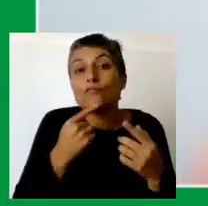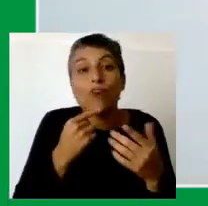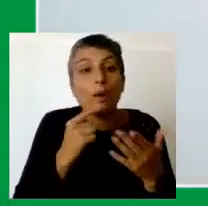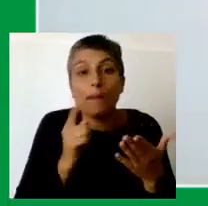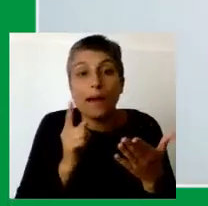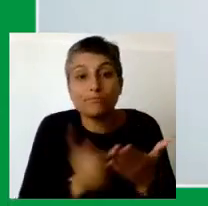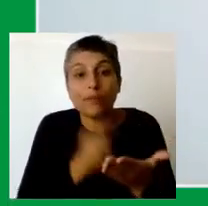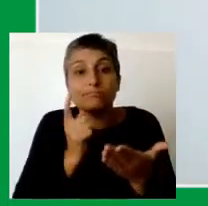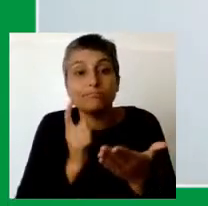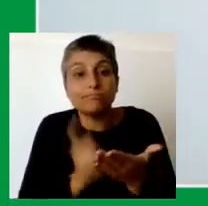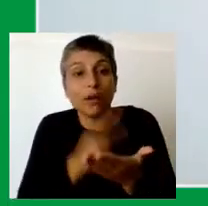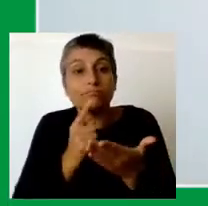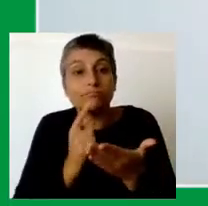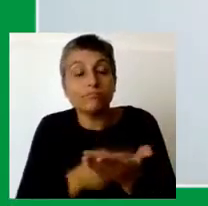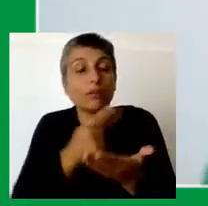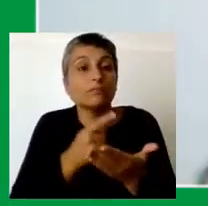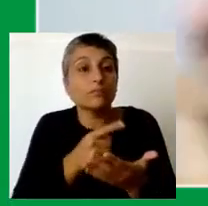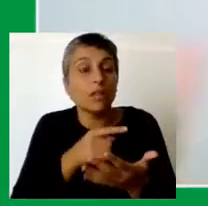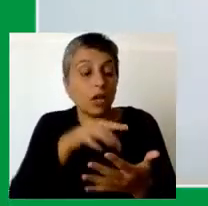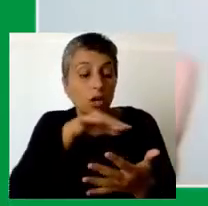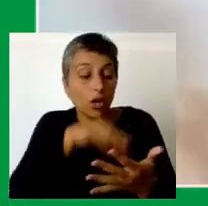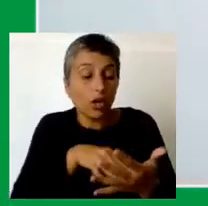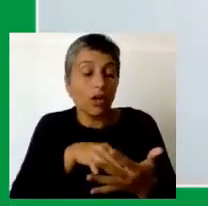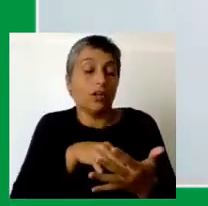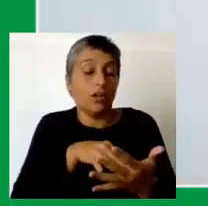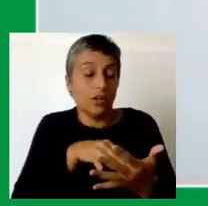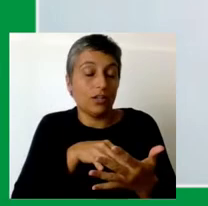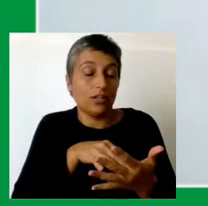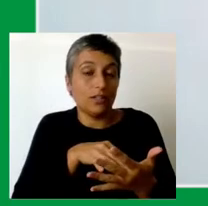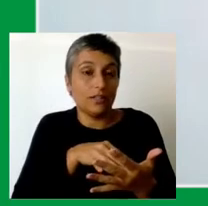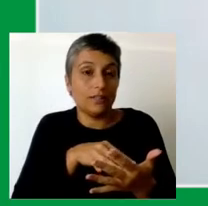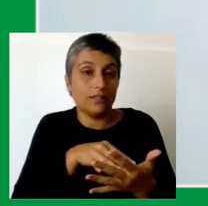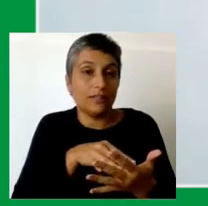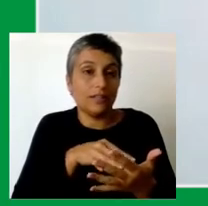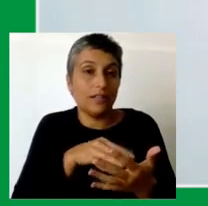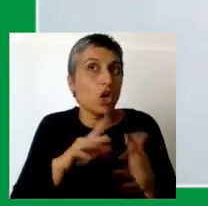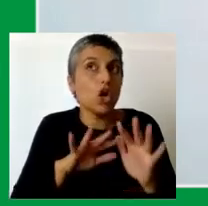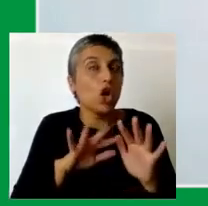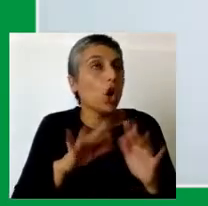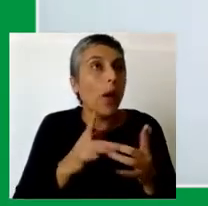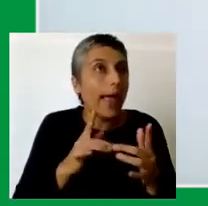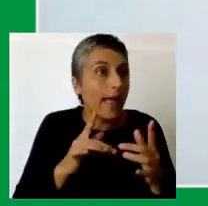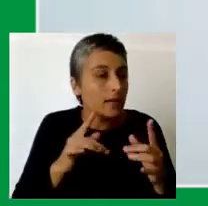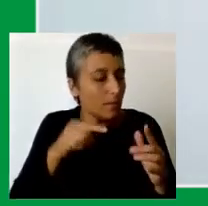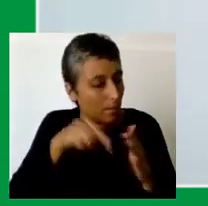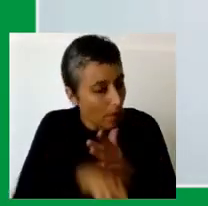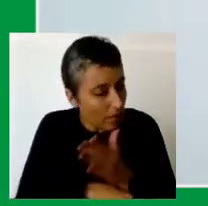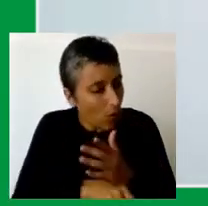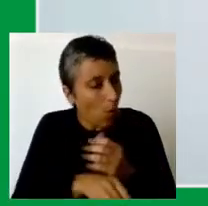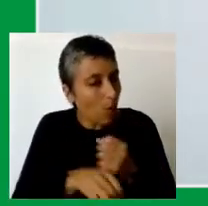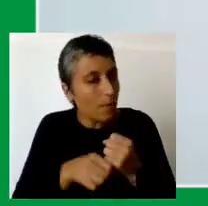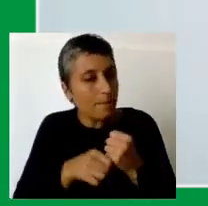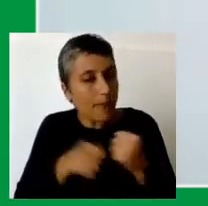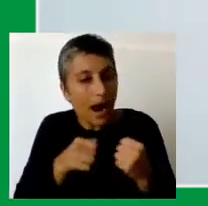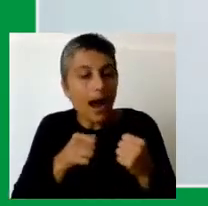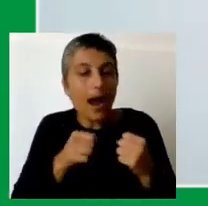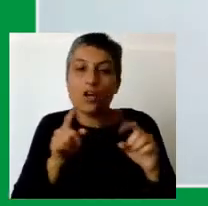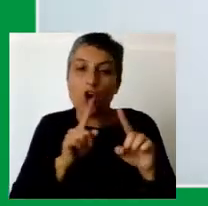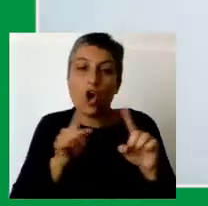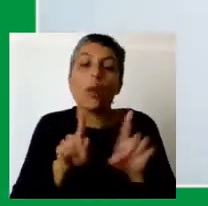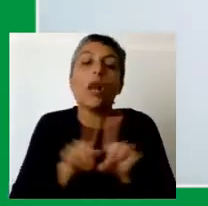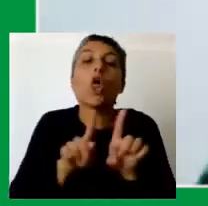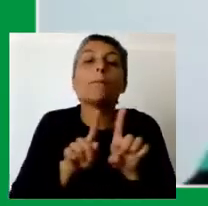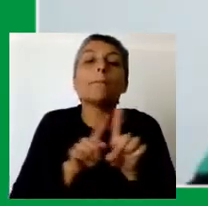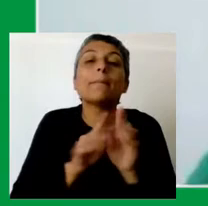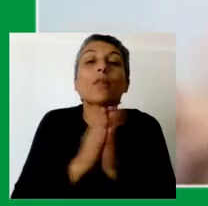a la otra, una lectura más también transmedia y no tan concentrada, profunda, como es como en el texto, por ejemplo,